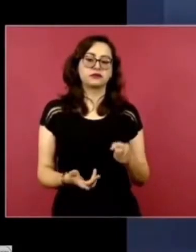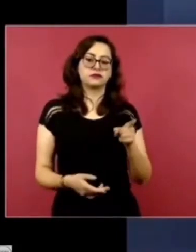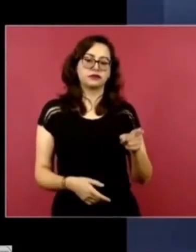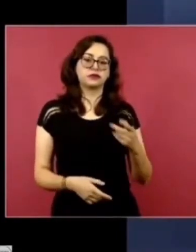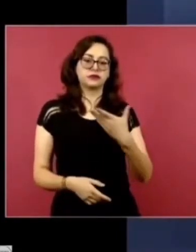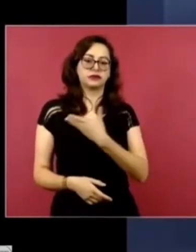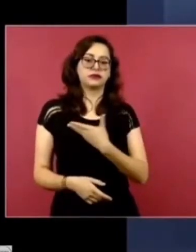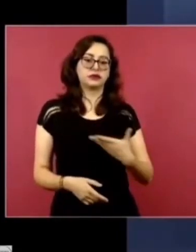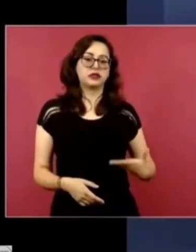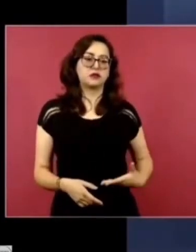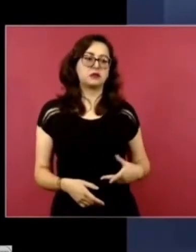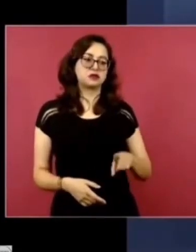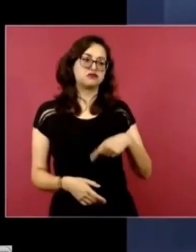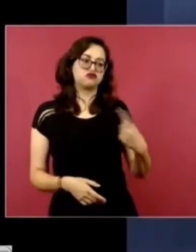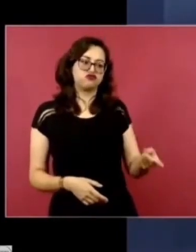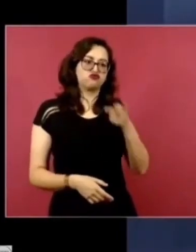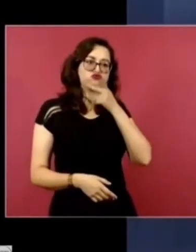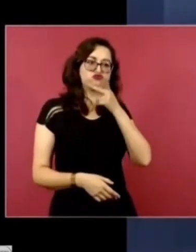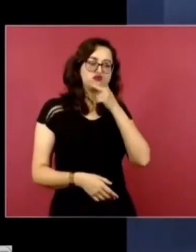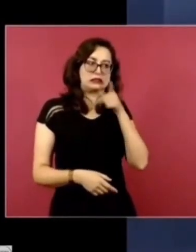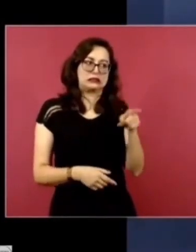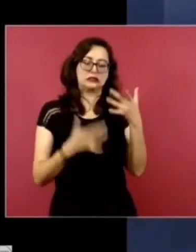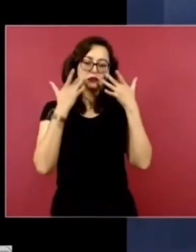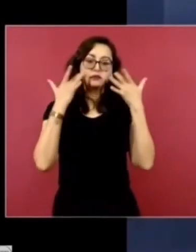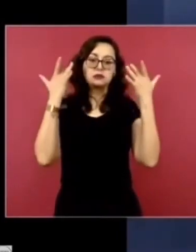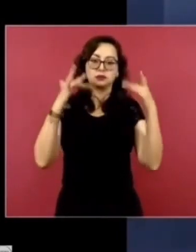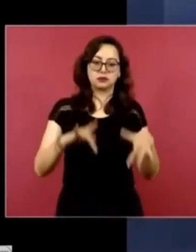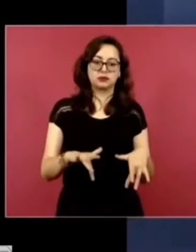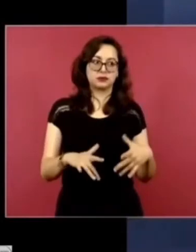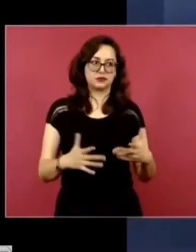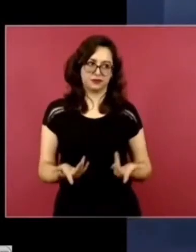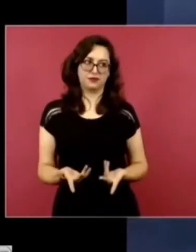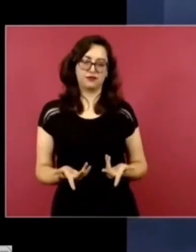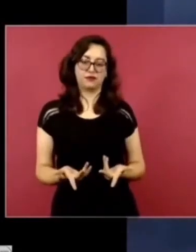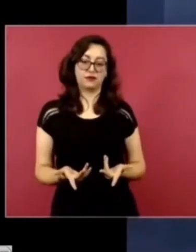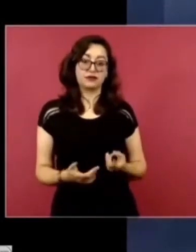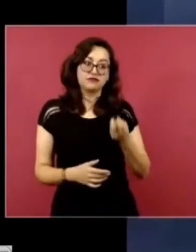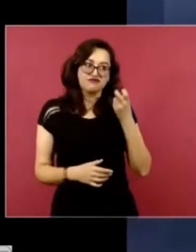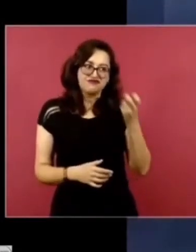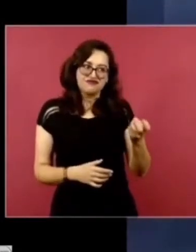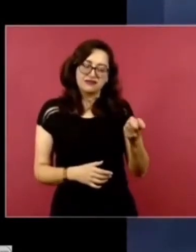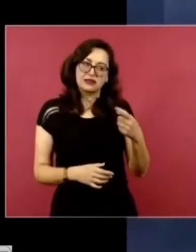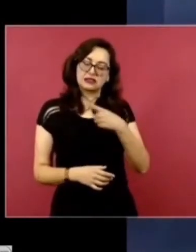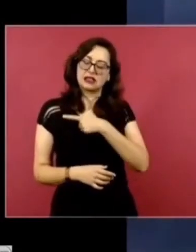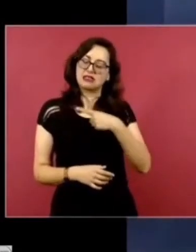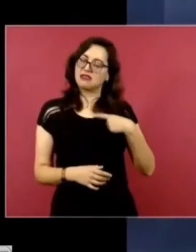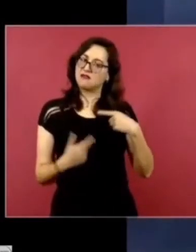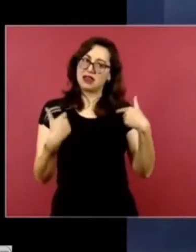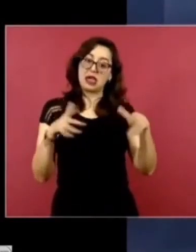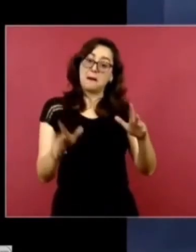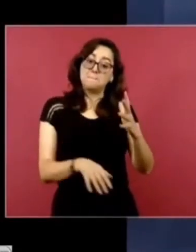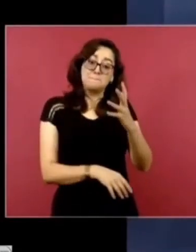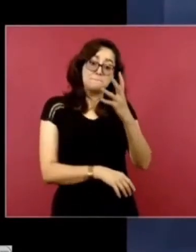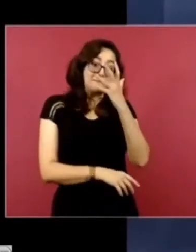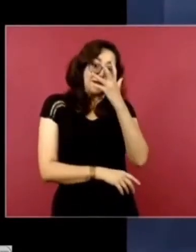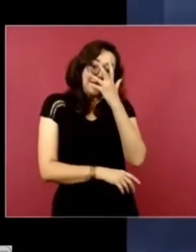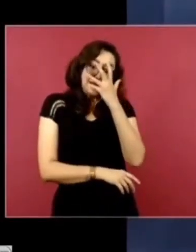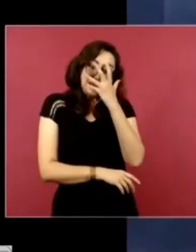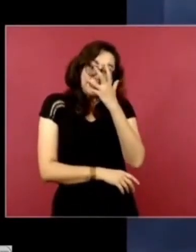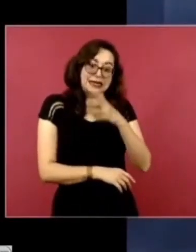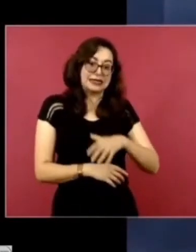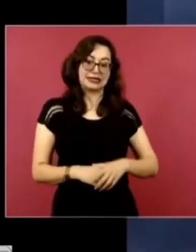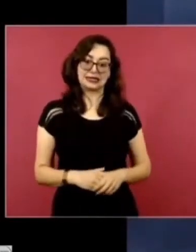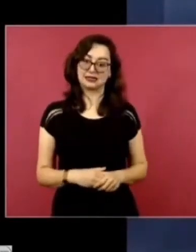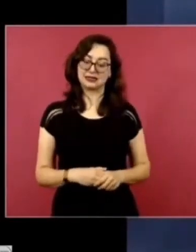presidente del PRI. Sí. Ese tipo de cosas deberían de darnos vergüenza a todos. Tú sabes, en